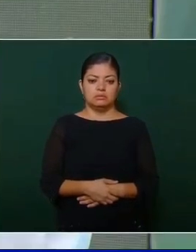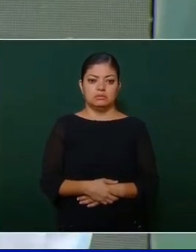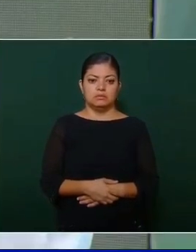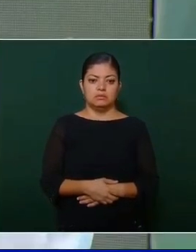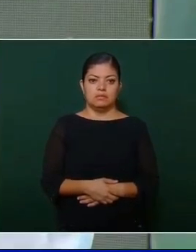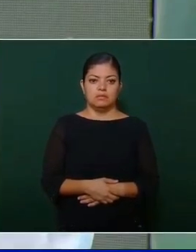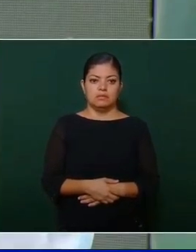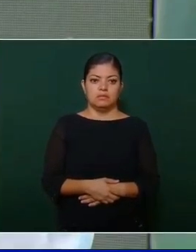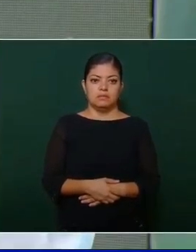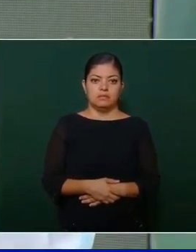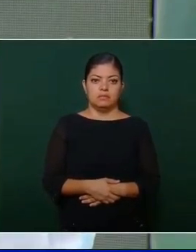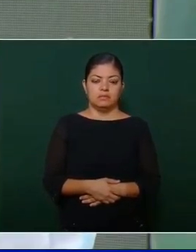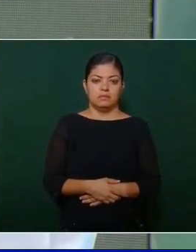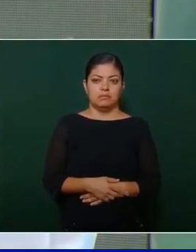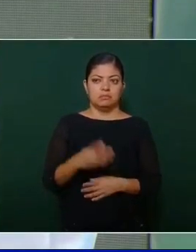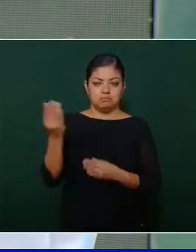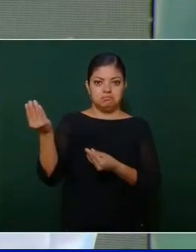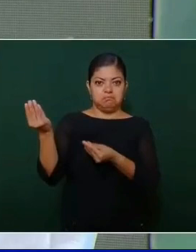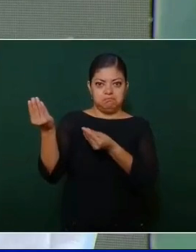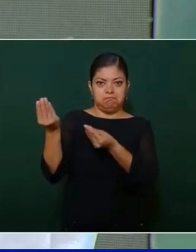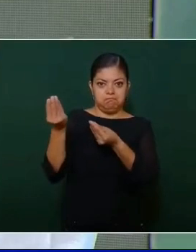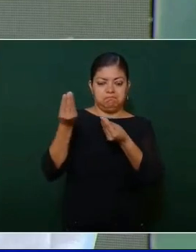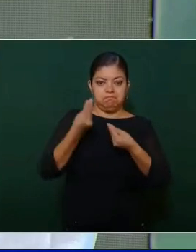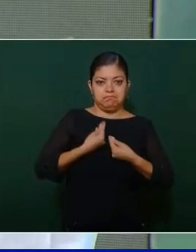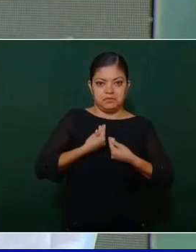me mandó una gráfica